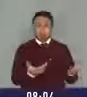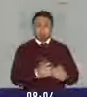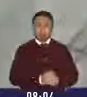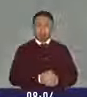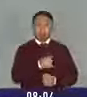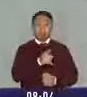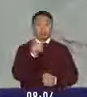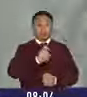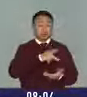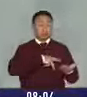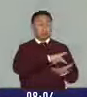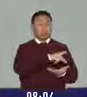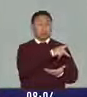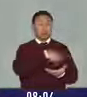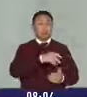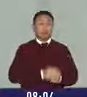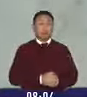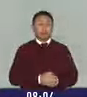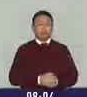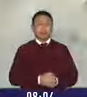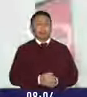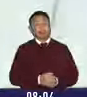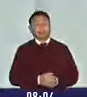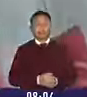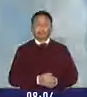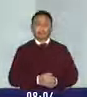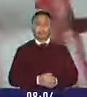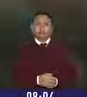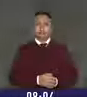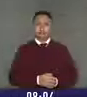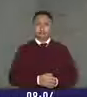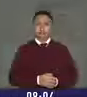los daños y heridos? A sacar sus propias conclusiones.